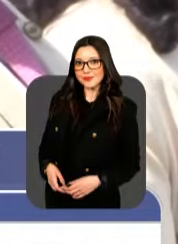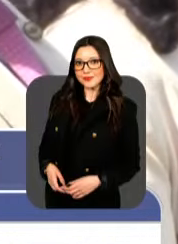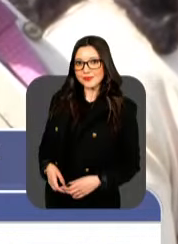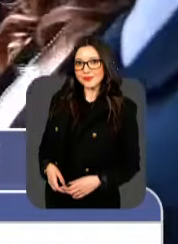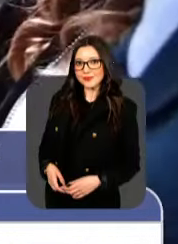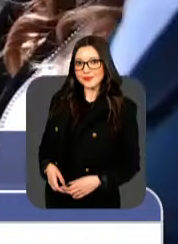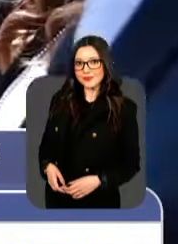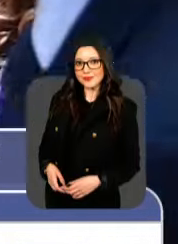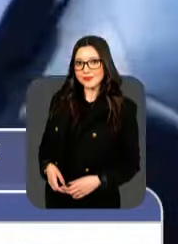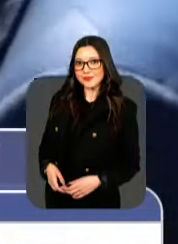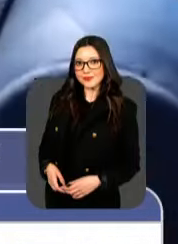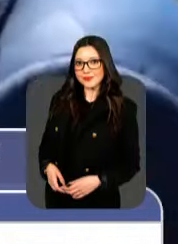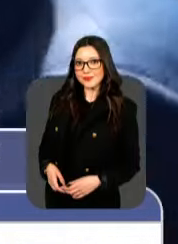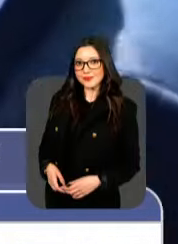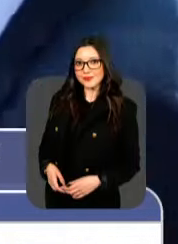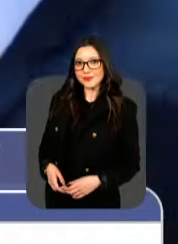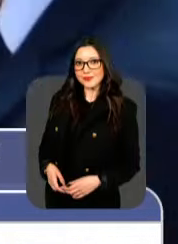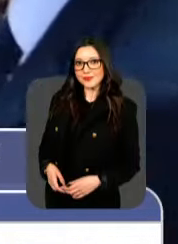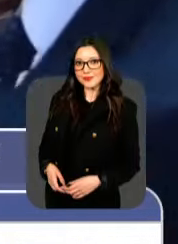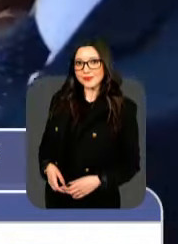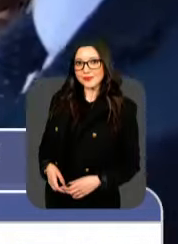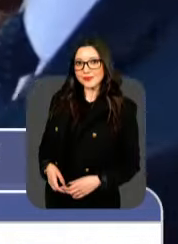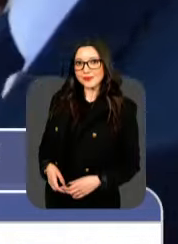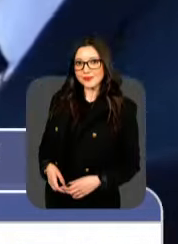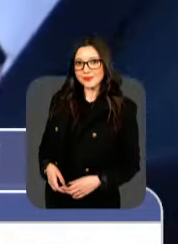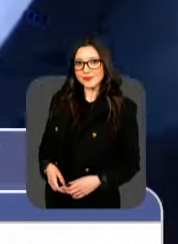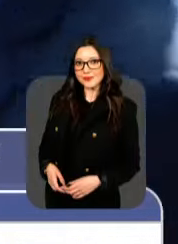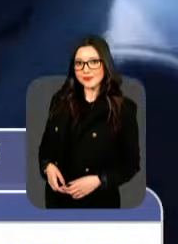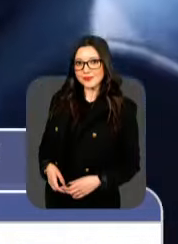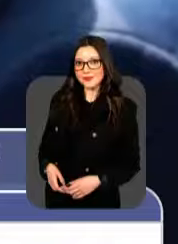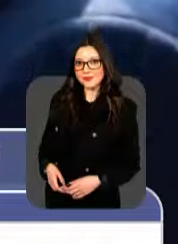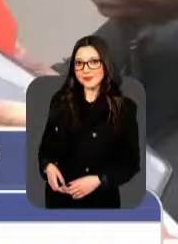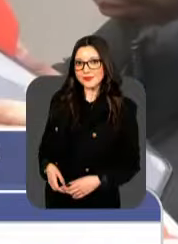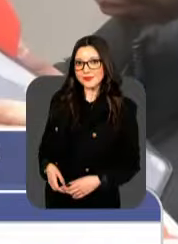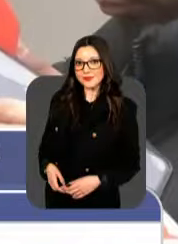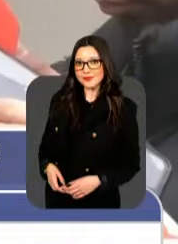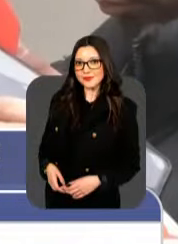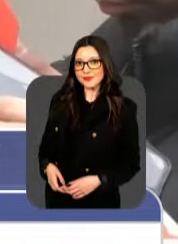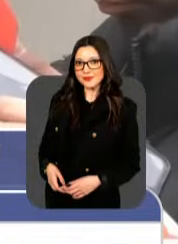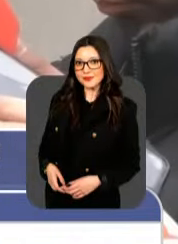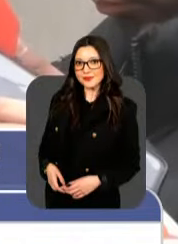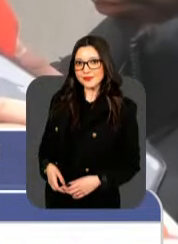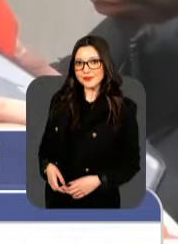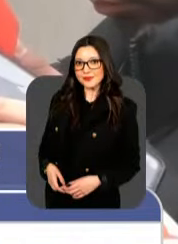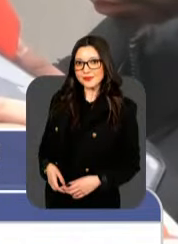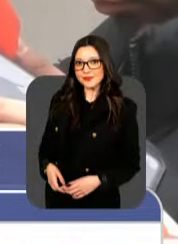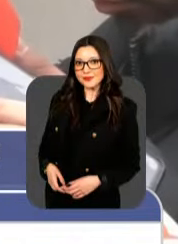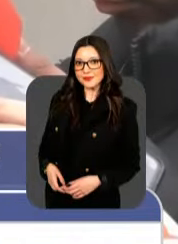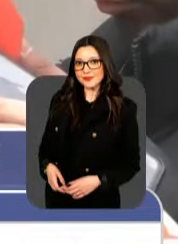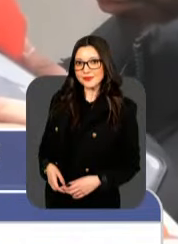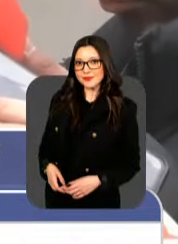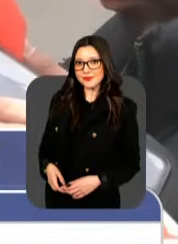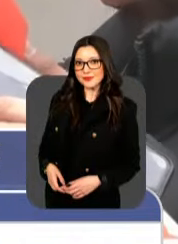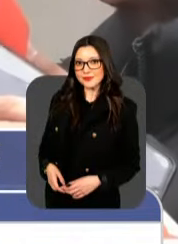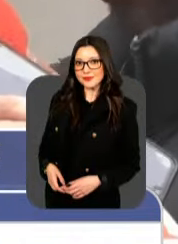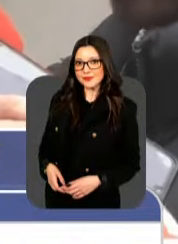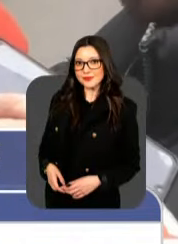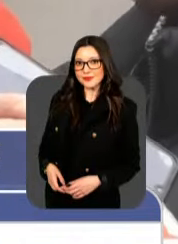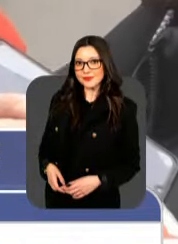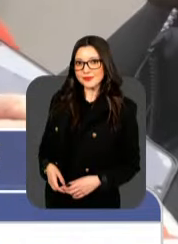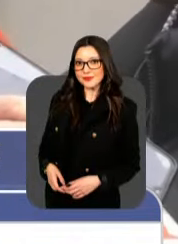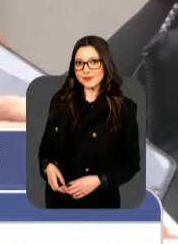los parlamentarios, a los dirigentes, a los presidentes de los partidos oficialistas y, por supuesto, también es un tema de lo que podría